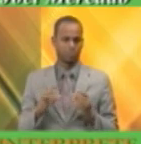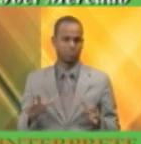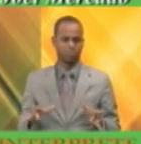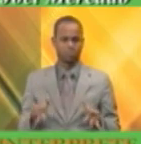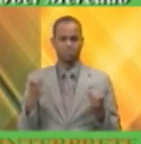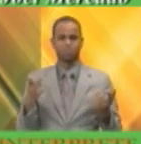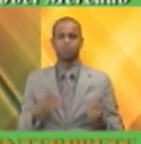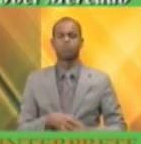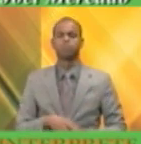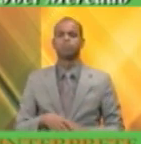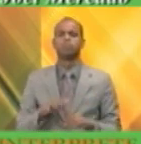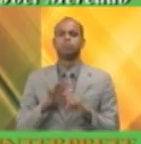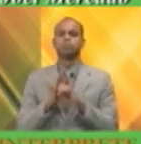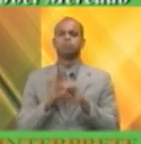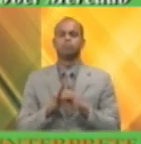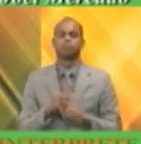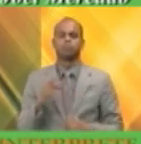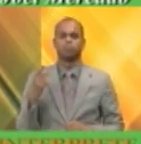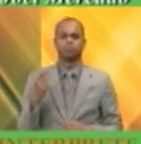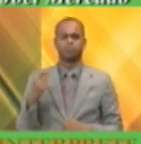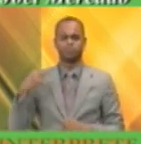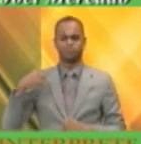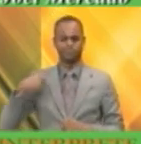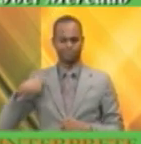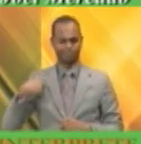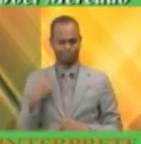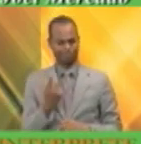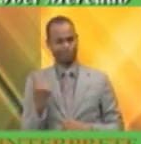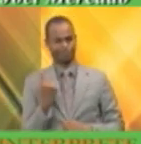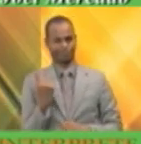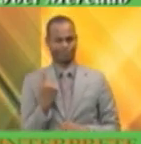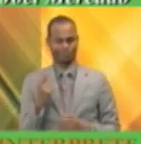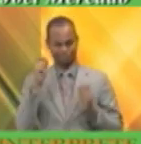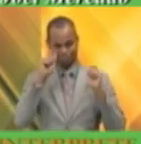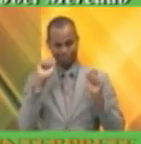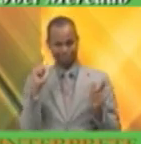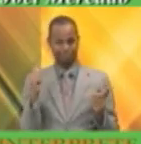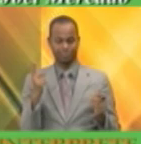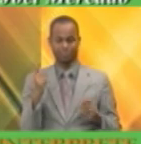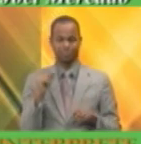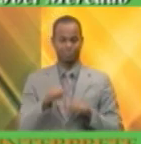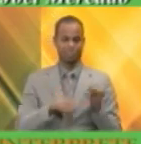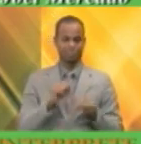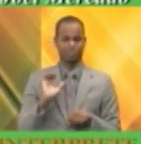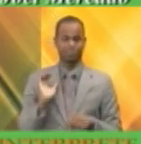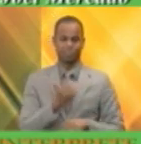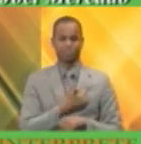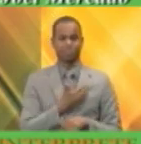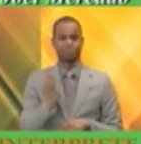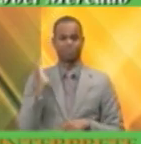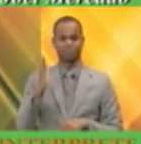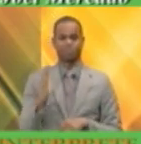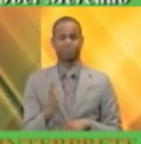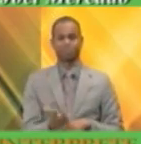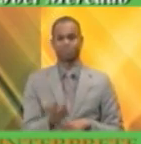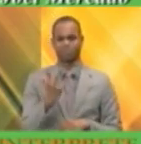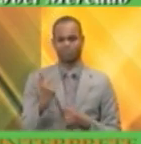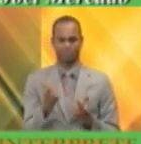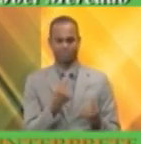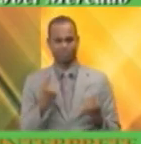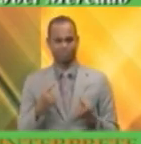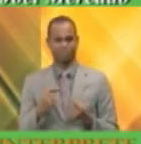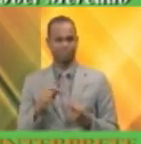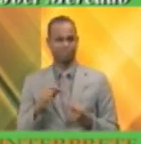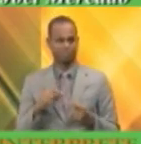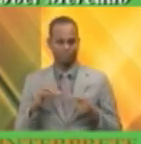ejemplo, oye, Bienvo y yo nos sorprendimos. El ciclista de nosotros va en tres eventos.